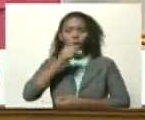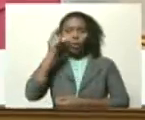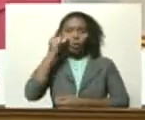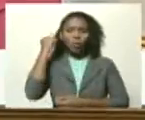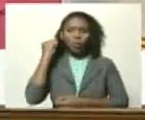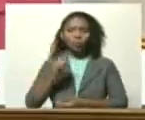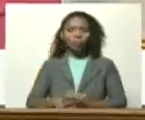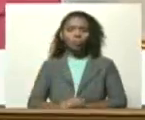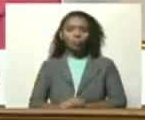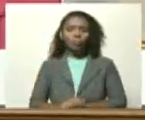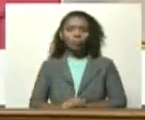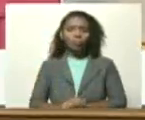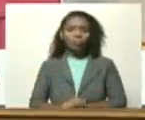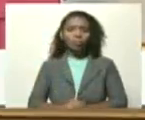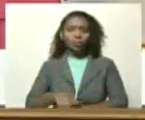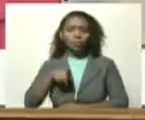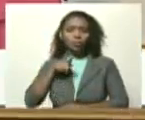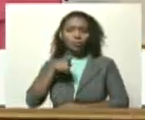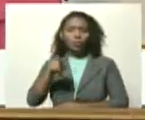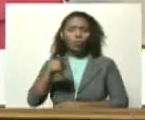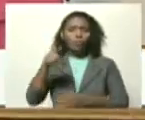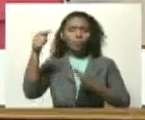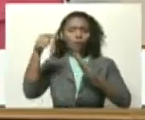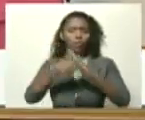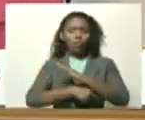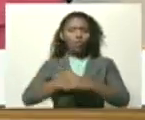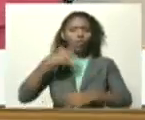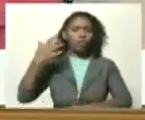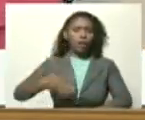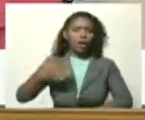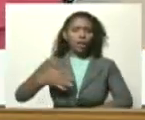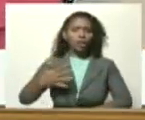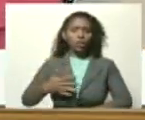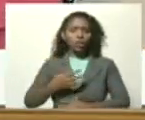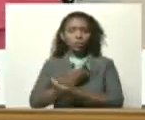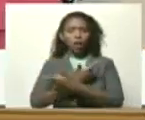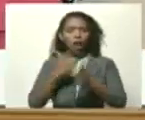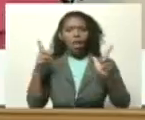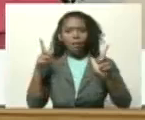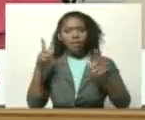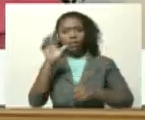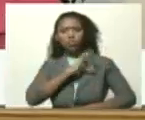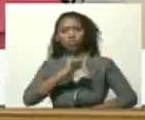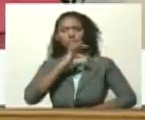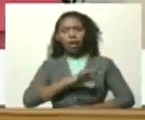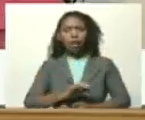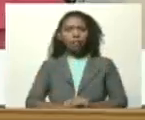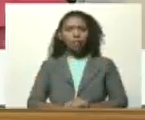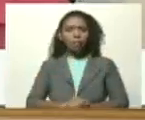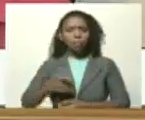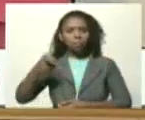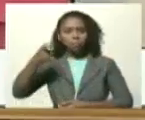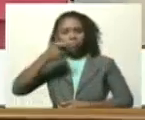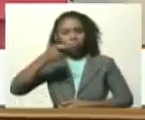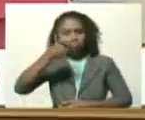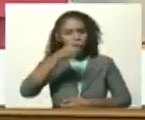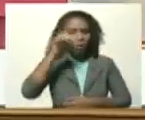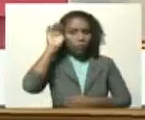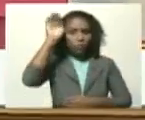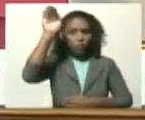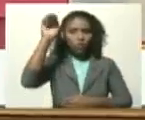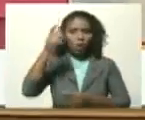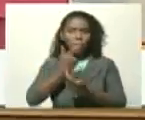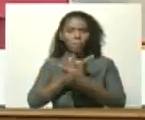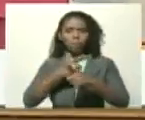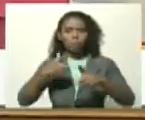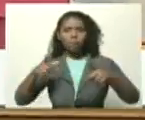sus abuelos, en su profundo derecho de ser libres, de ser soberanos, de buscar el futuro y la